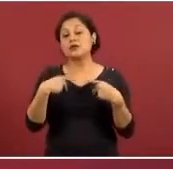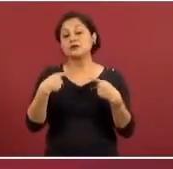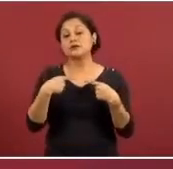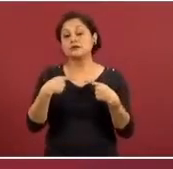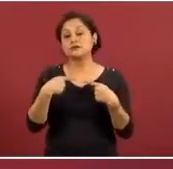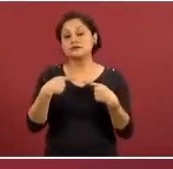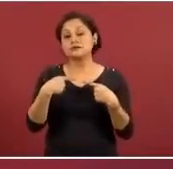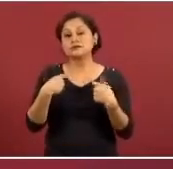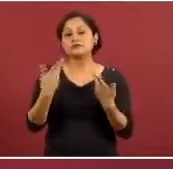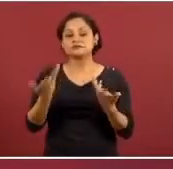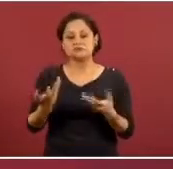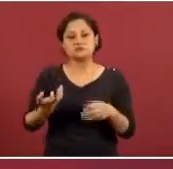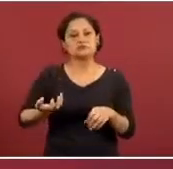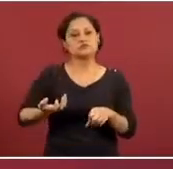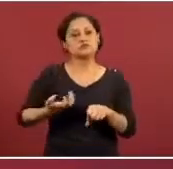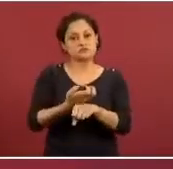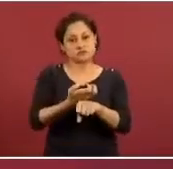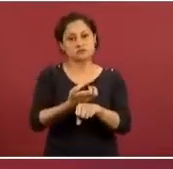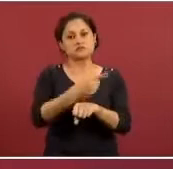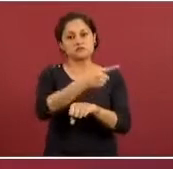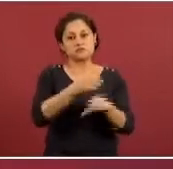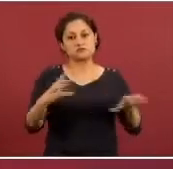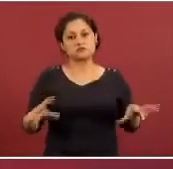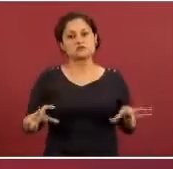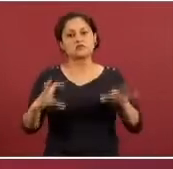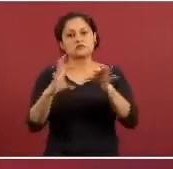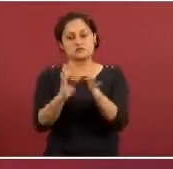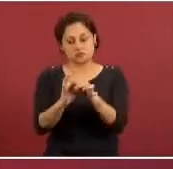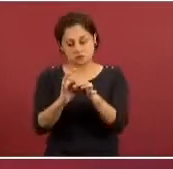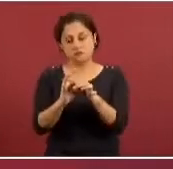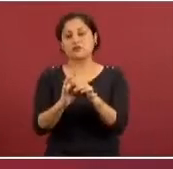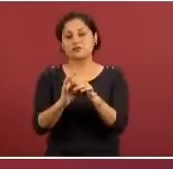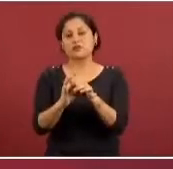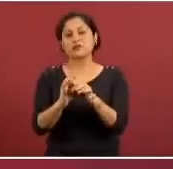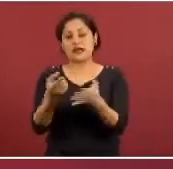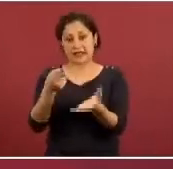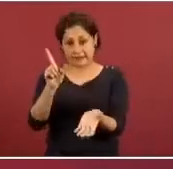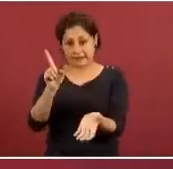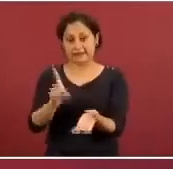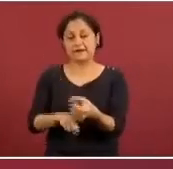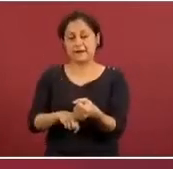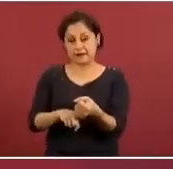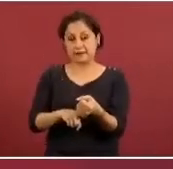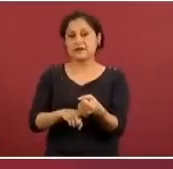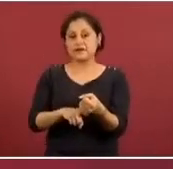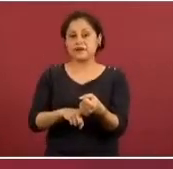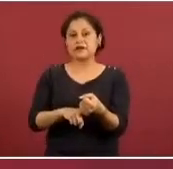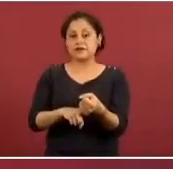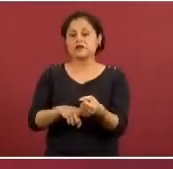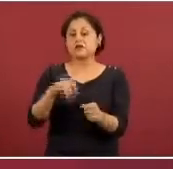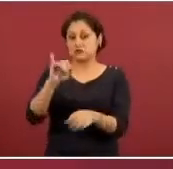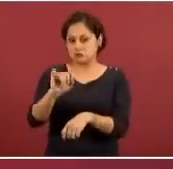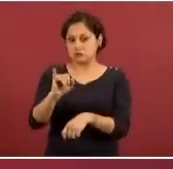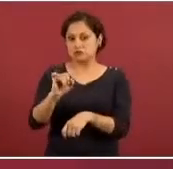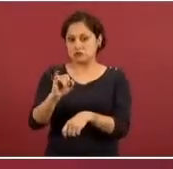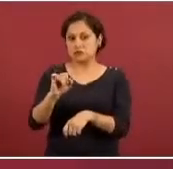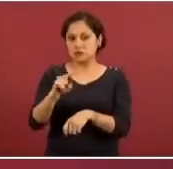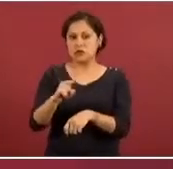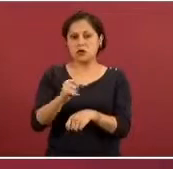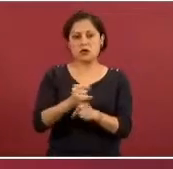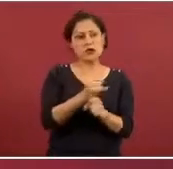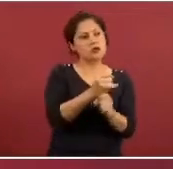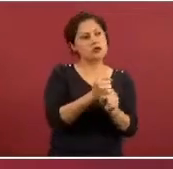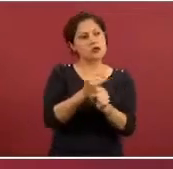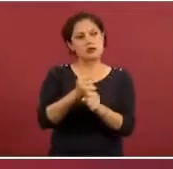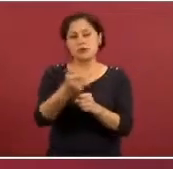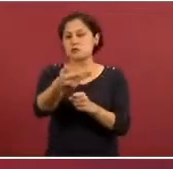estatal trabaja en coordinación con el nivel jurisdiccional, quien a su vez también tiene todo un análisis y va reportando todos los